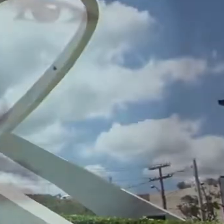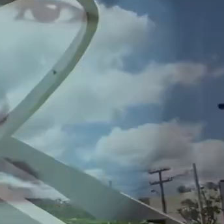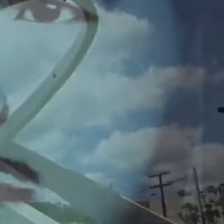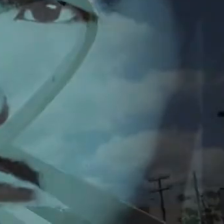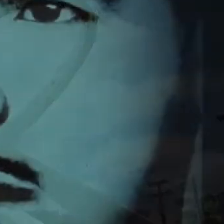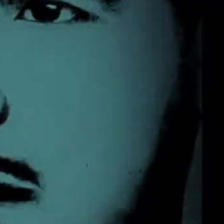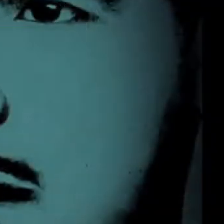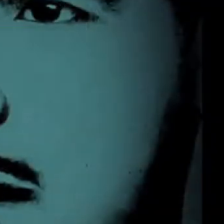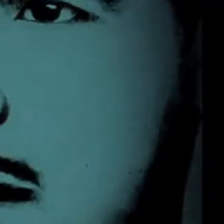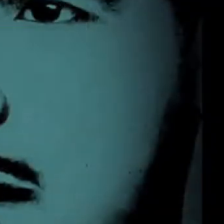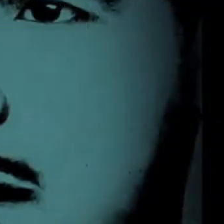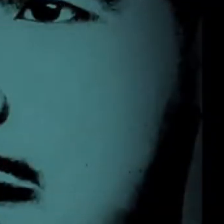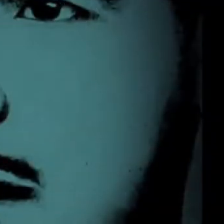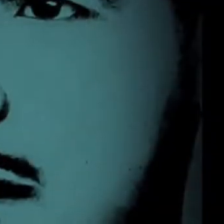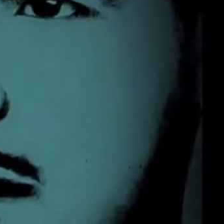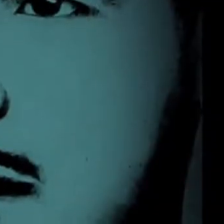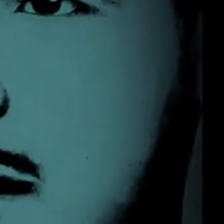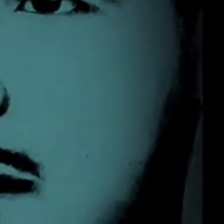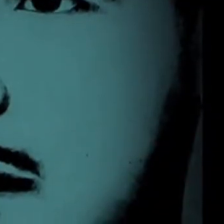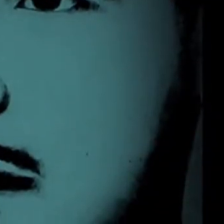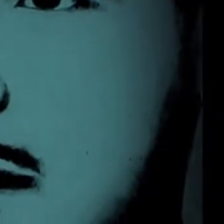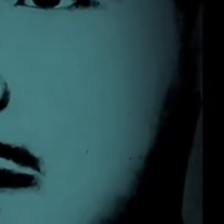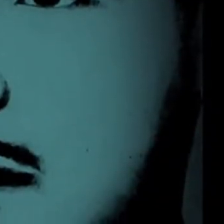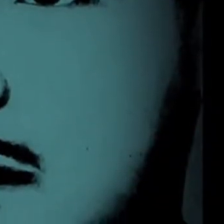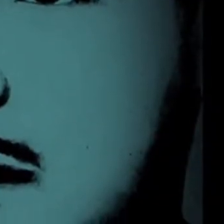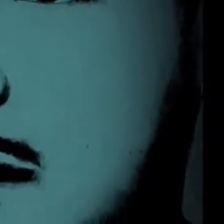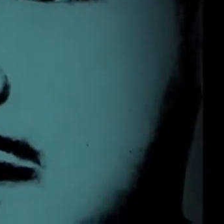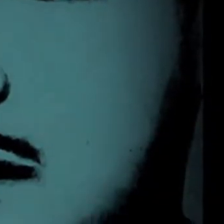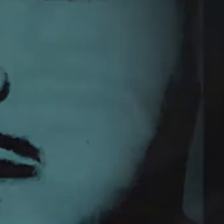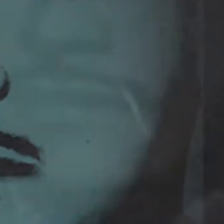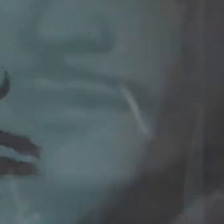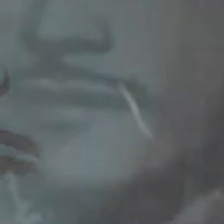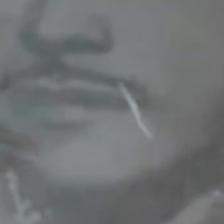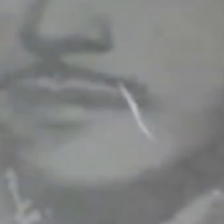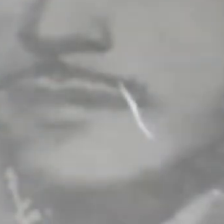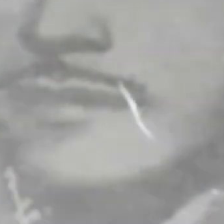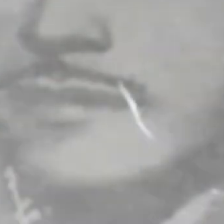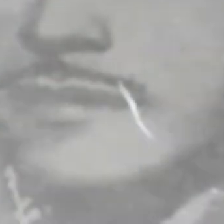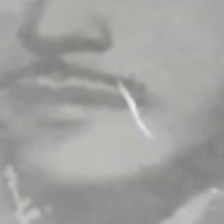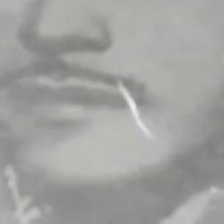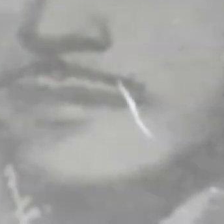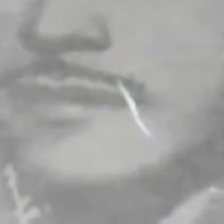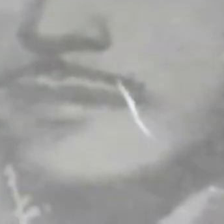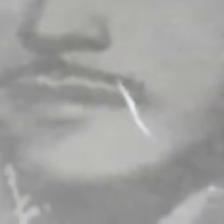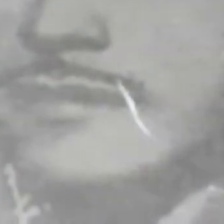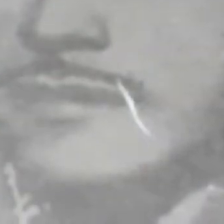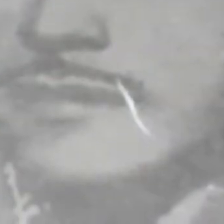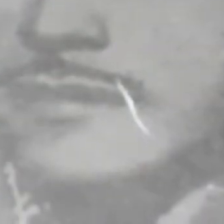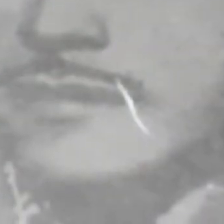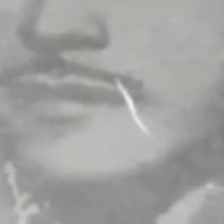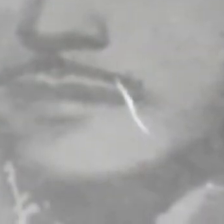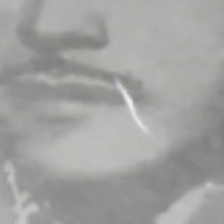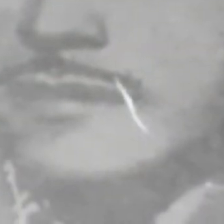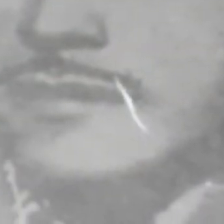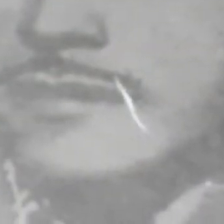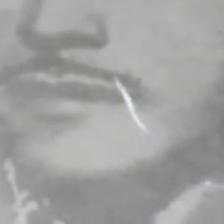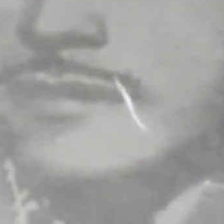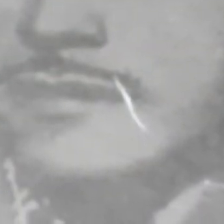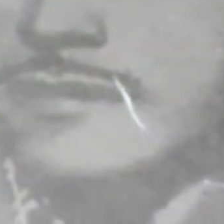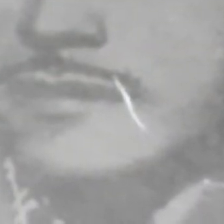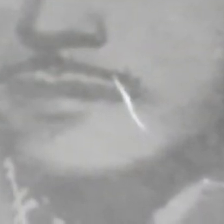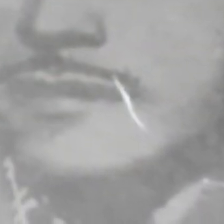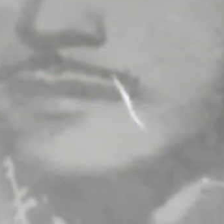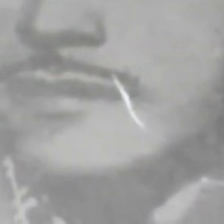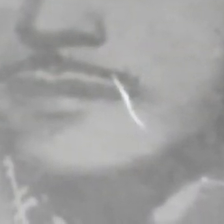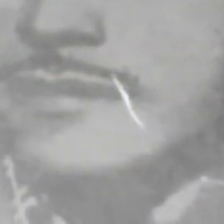Silva, Humberto, Edwin Castro, fueron prisioneros junto con otro montón de opositores. Pero que